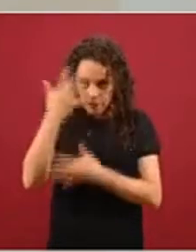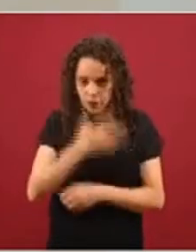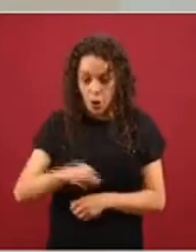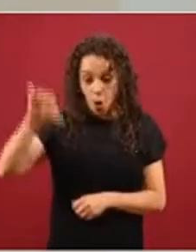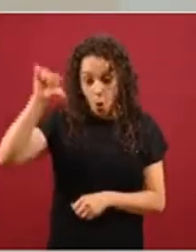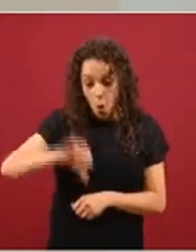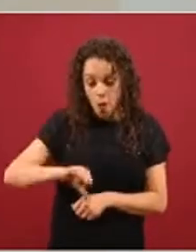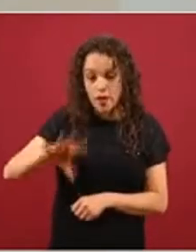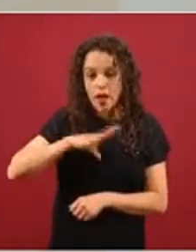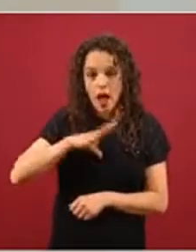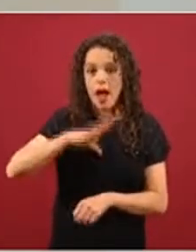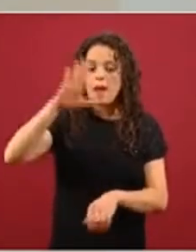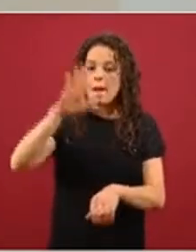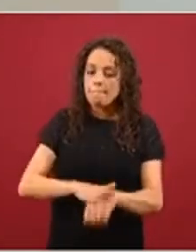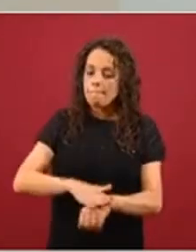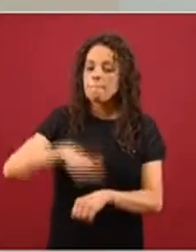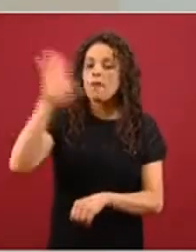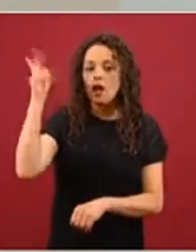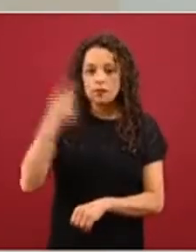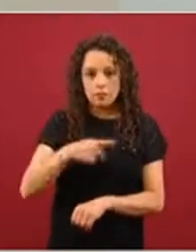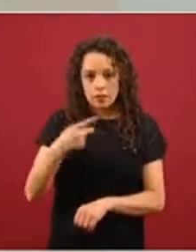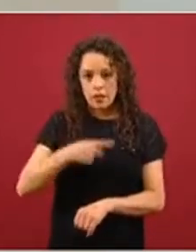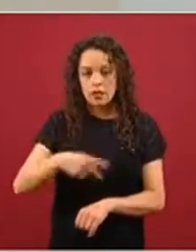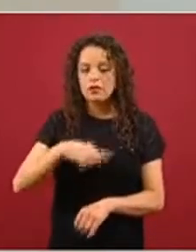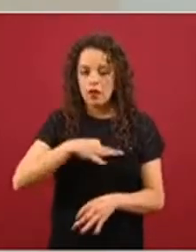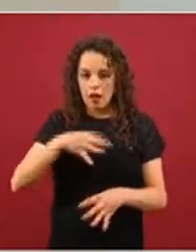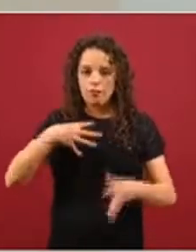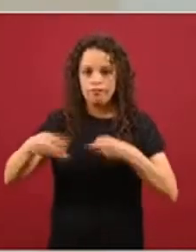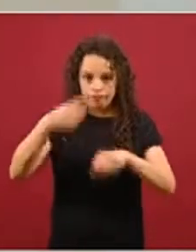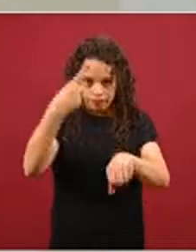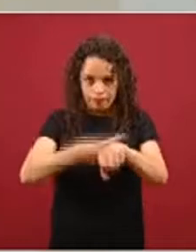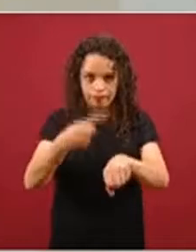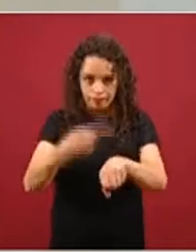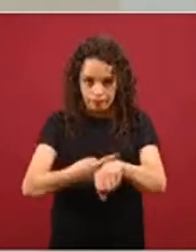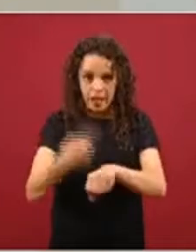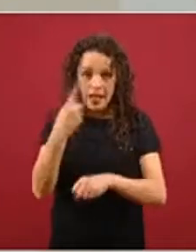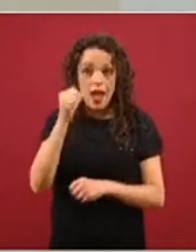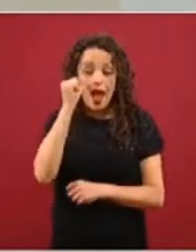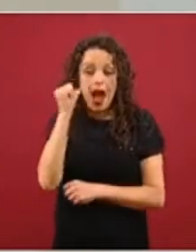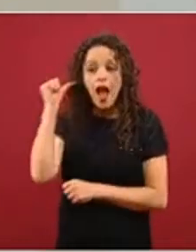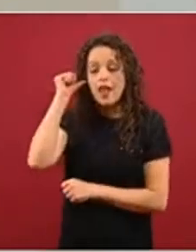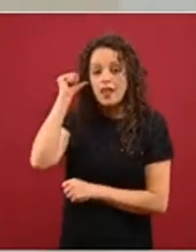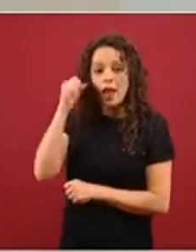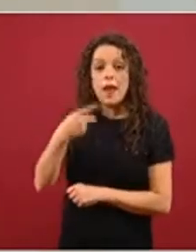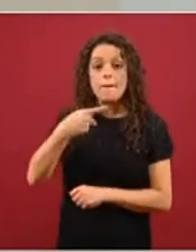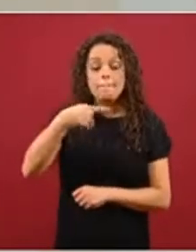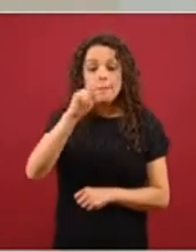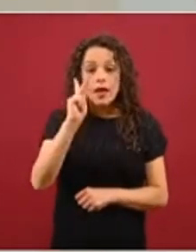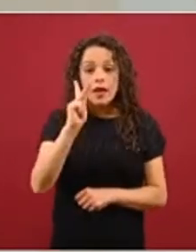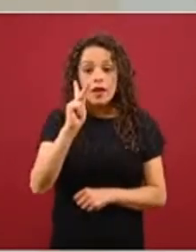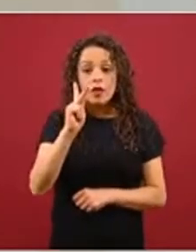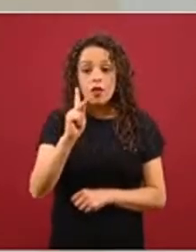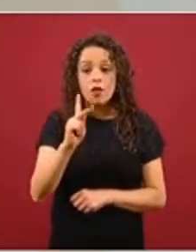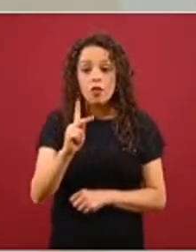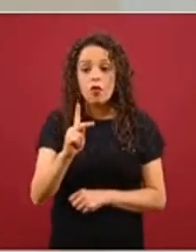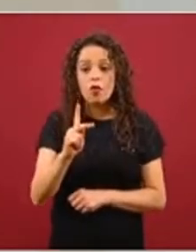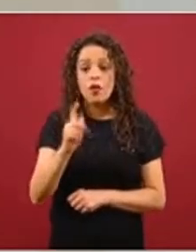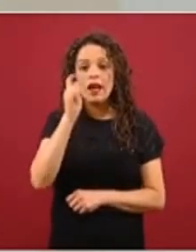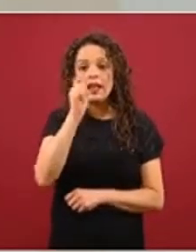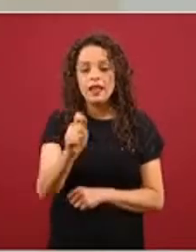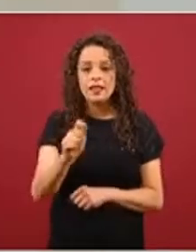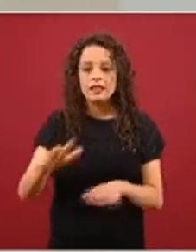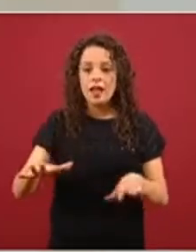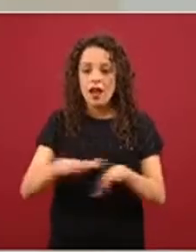ayer. Sigue aumentando el número de casos. Pero la cantidad o la proporción, más exactamente, de